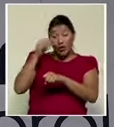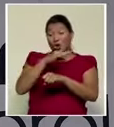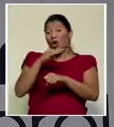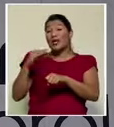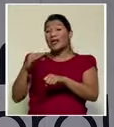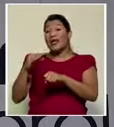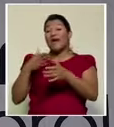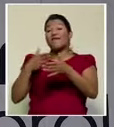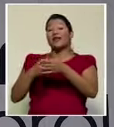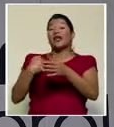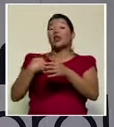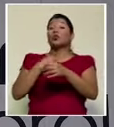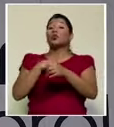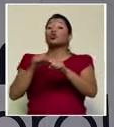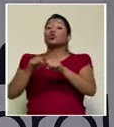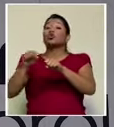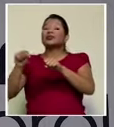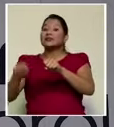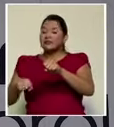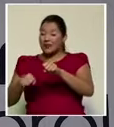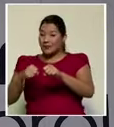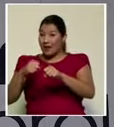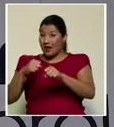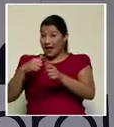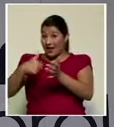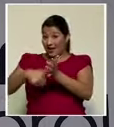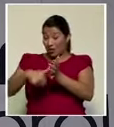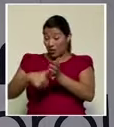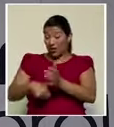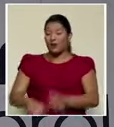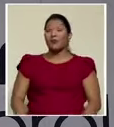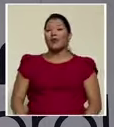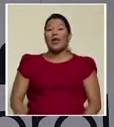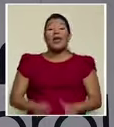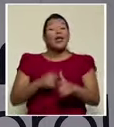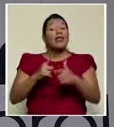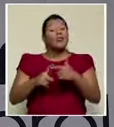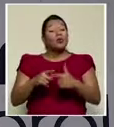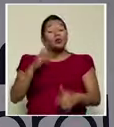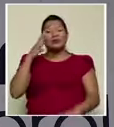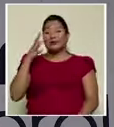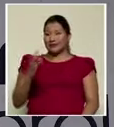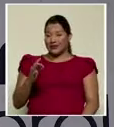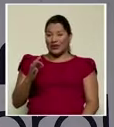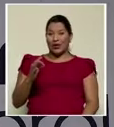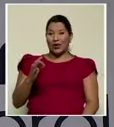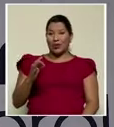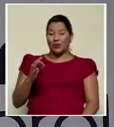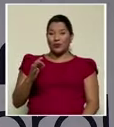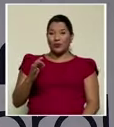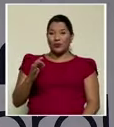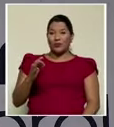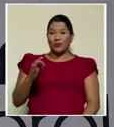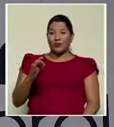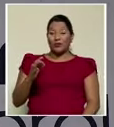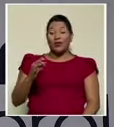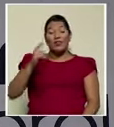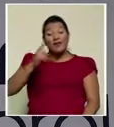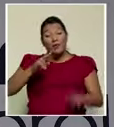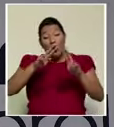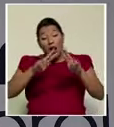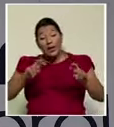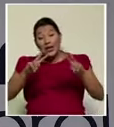régimen electoral. Entonces, una cosa que creo que de las lecciones que tenemos que sacar es analizar con